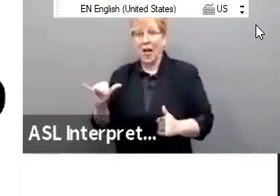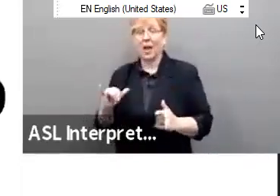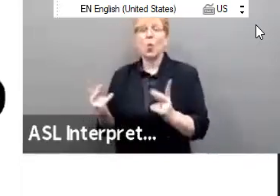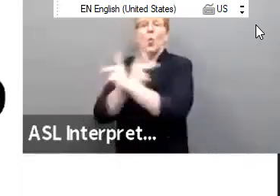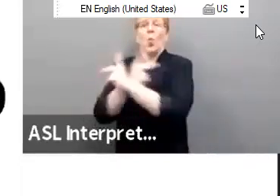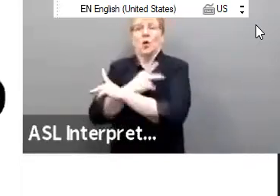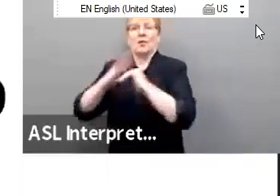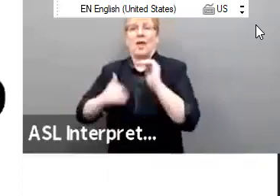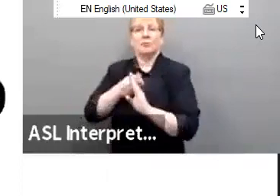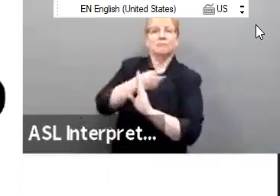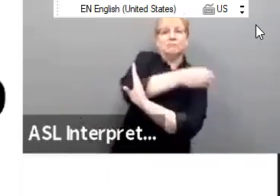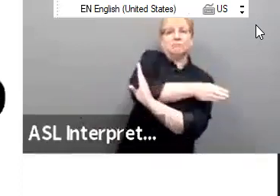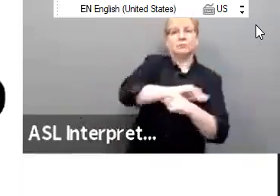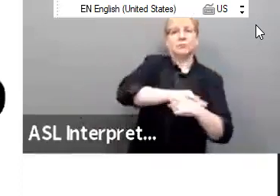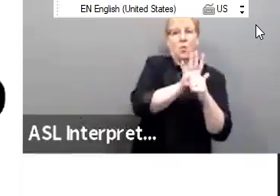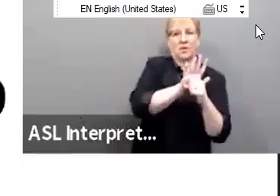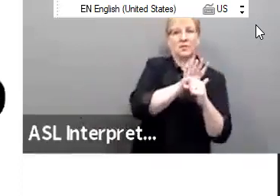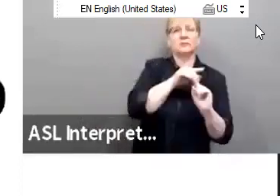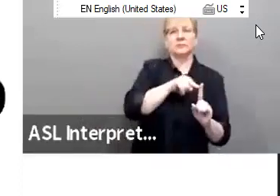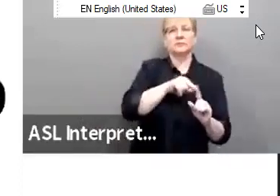Es altamente